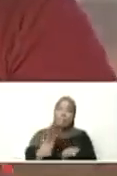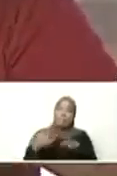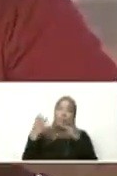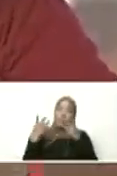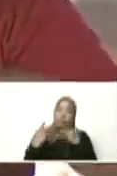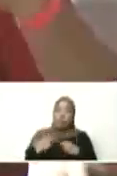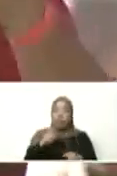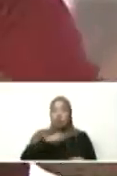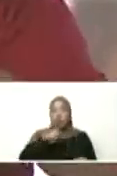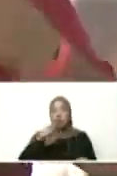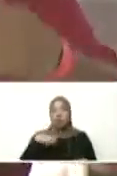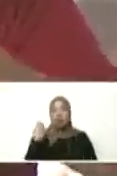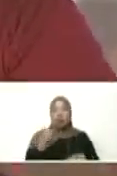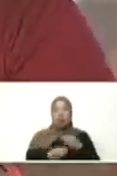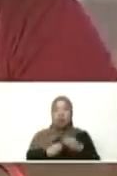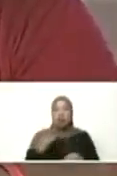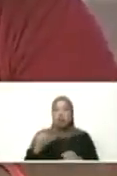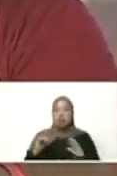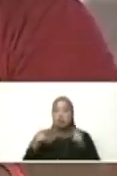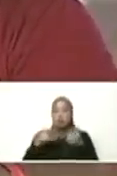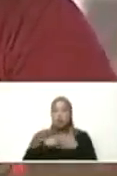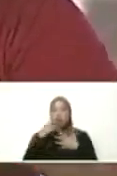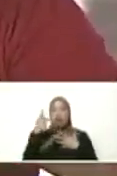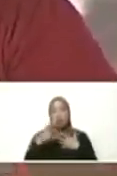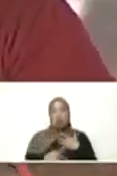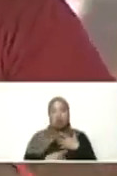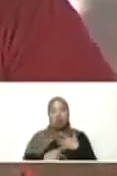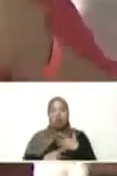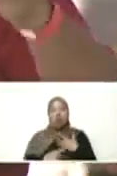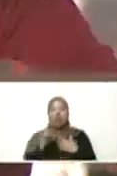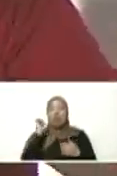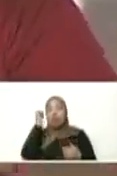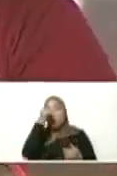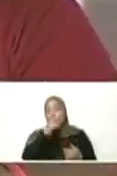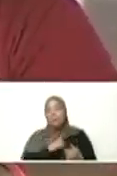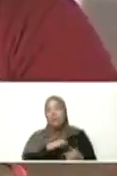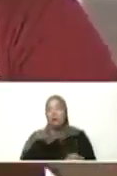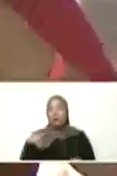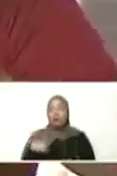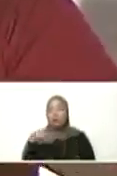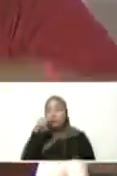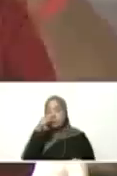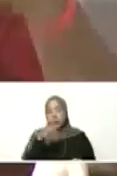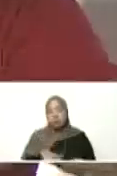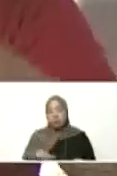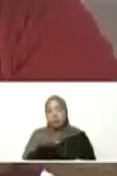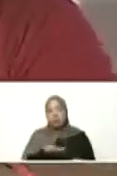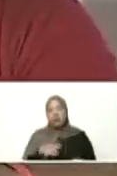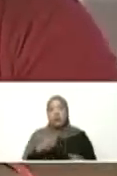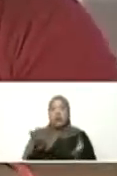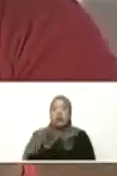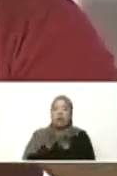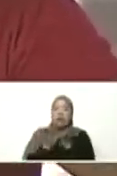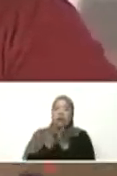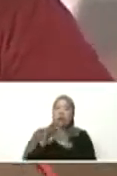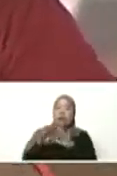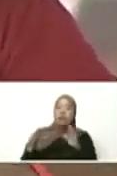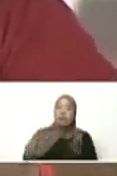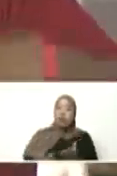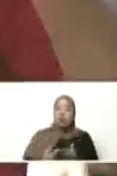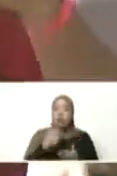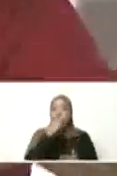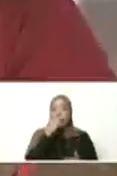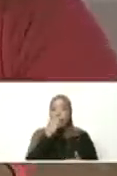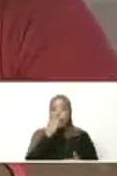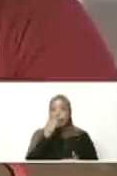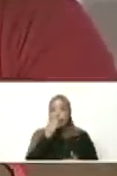administrado, ha gestionado recursos, ha realizado proyectos, ha resistido, presidente, pero nuestro pueblo hoy puede darle una clase al mundo, no solamente de resistencia,